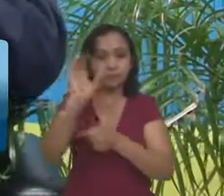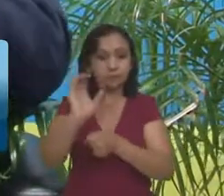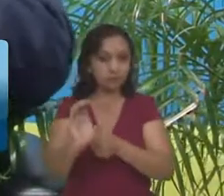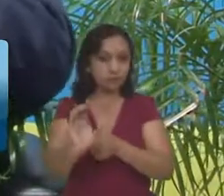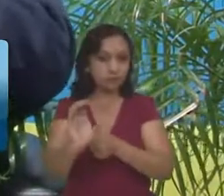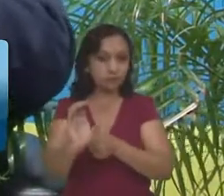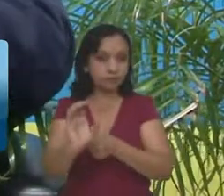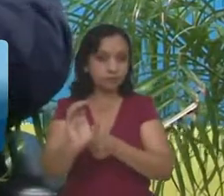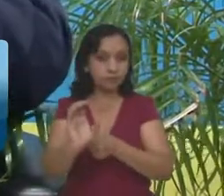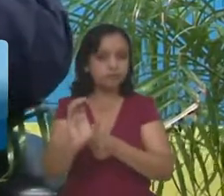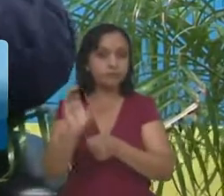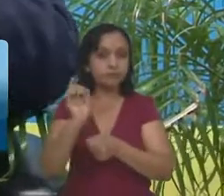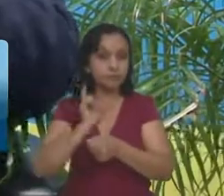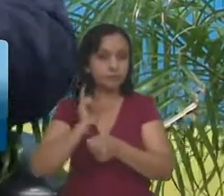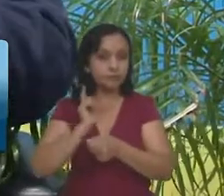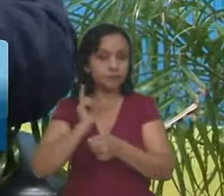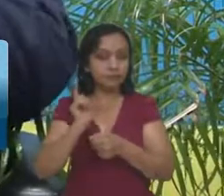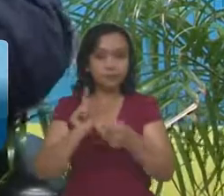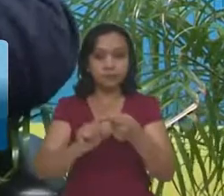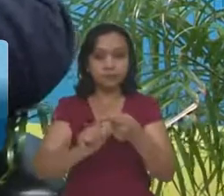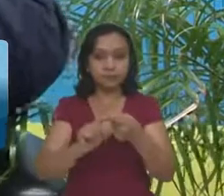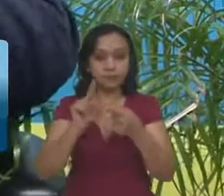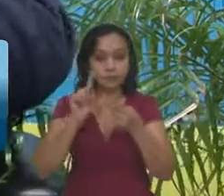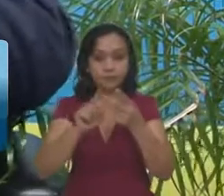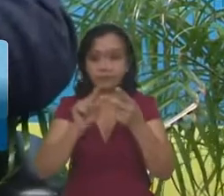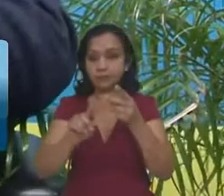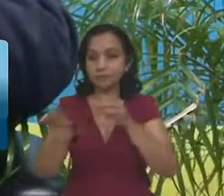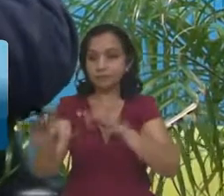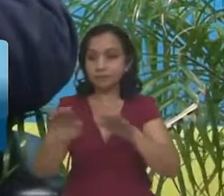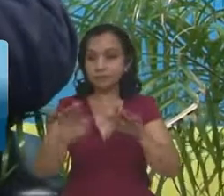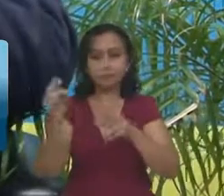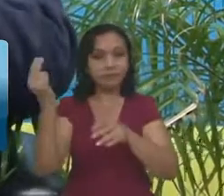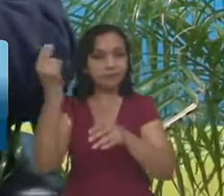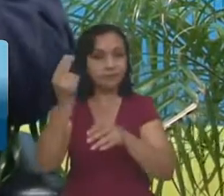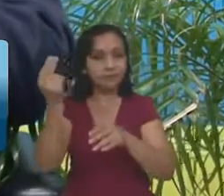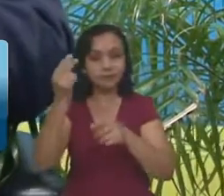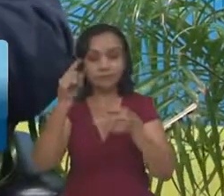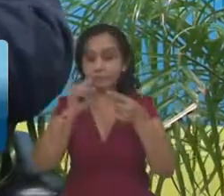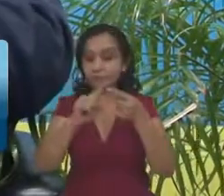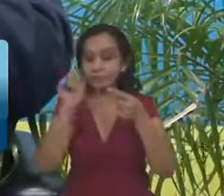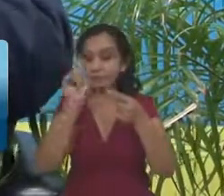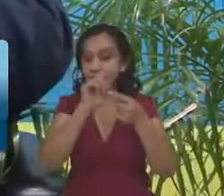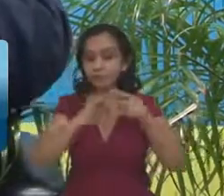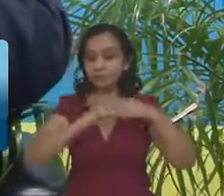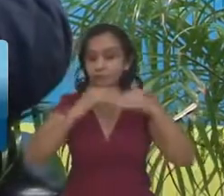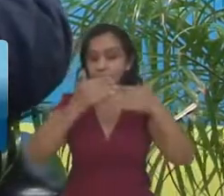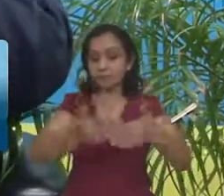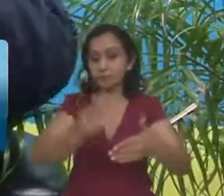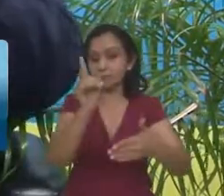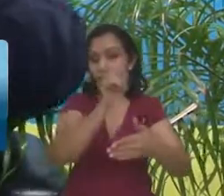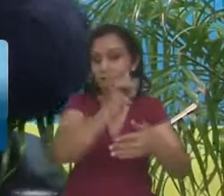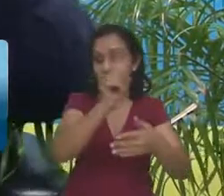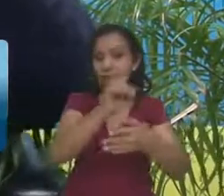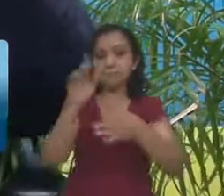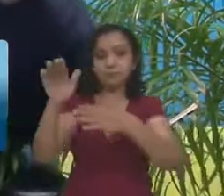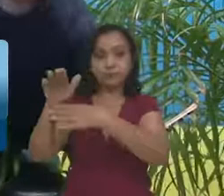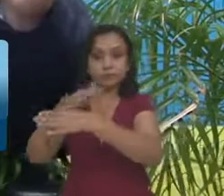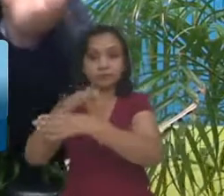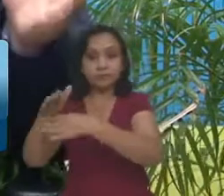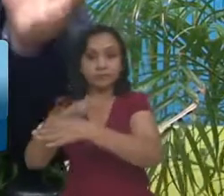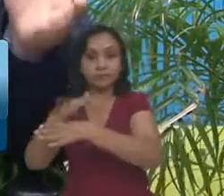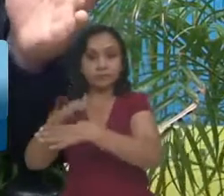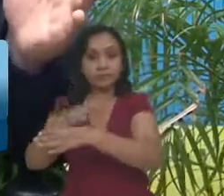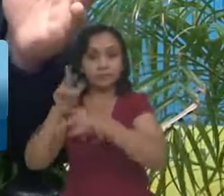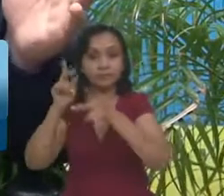una clasificación de que no se deben de usar. Entonces, obviamente es diferente tratar a una